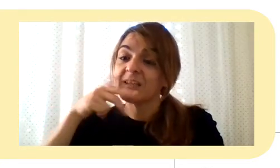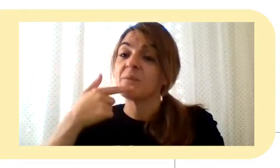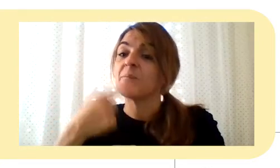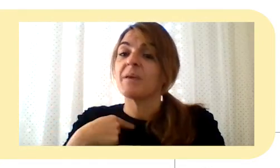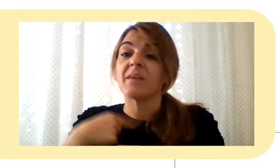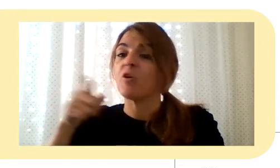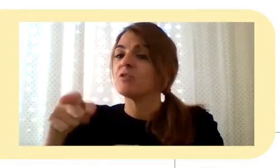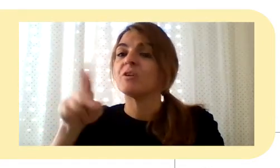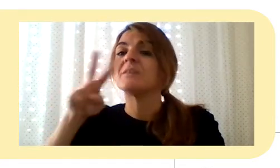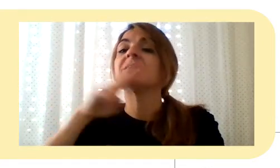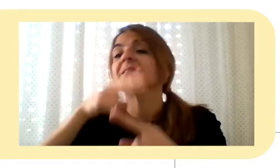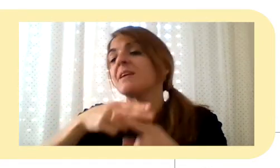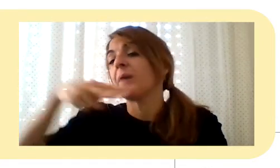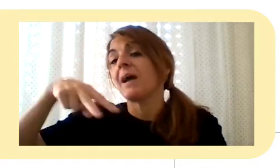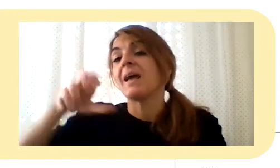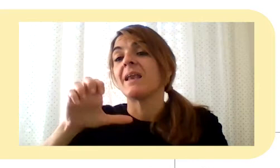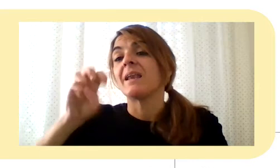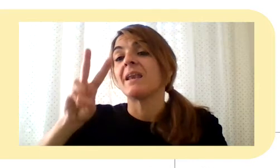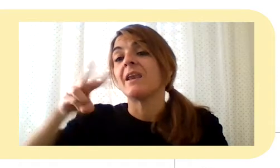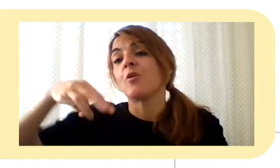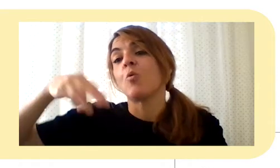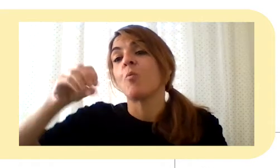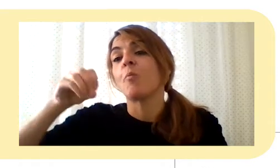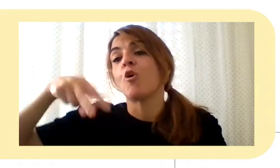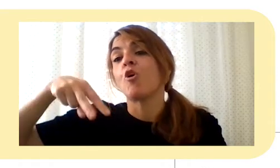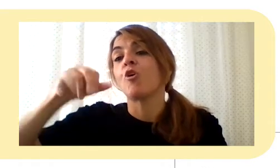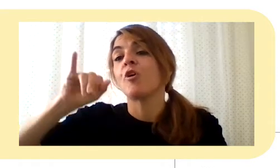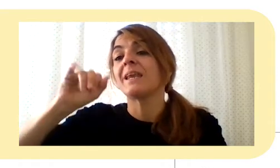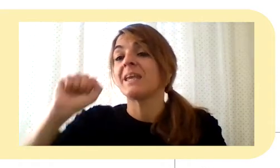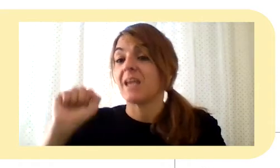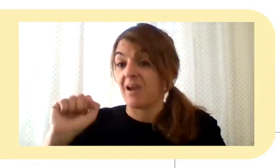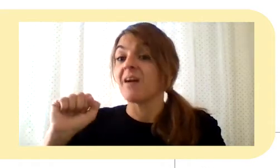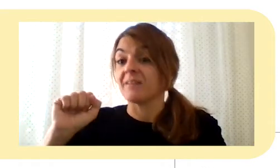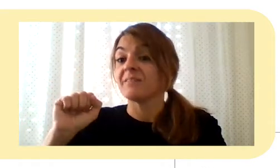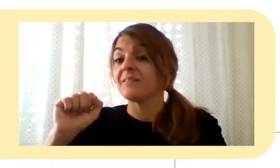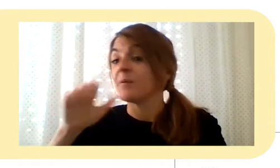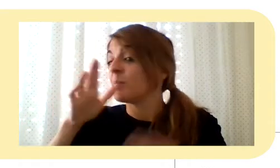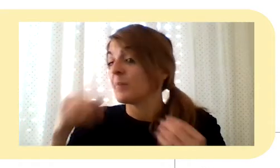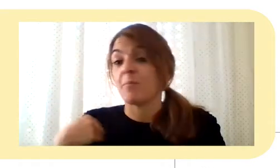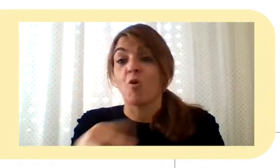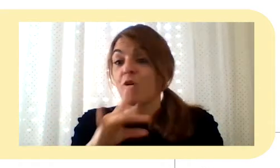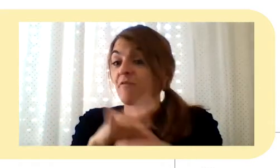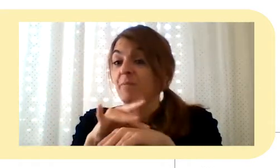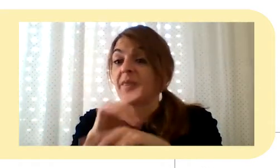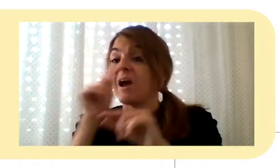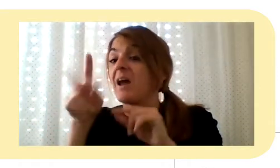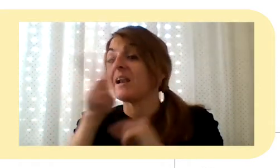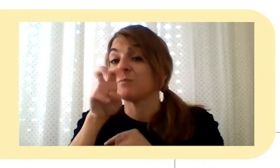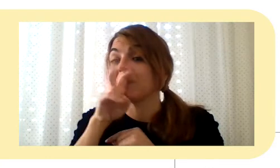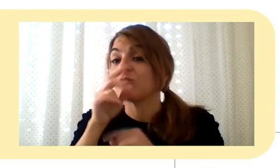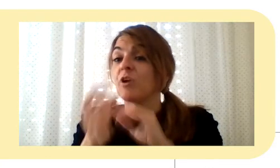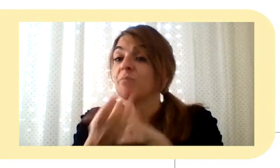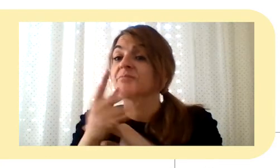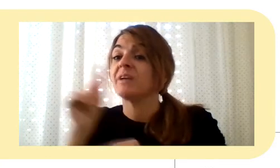las neumonías. Claro, sí, como la definición de la OMS era enfermedad respiratoria de origen infeccioso, pues ahí es lo que